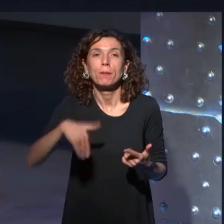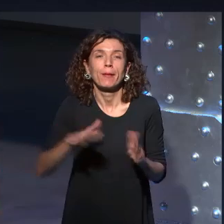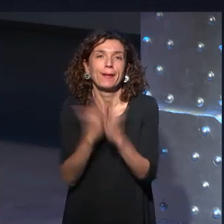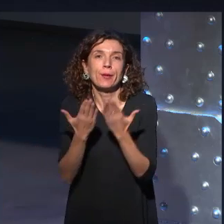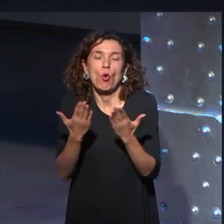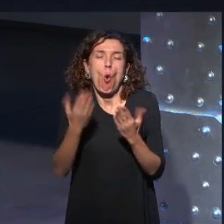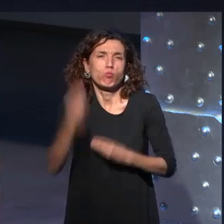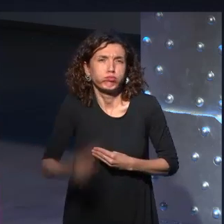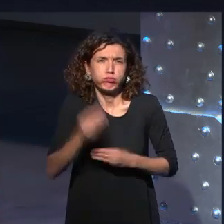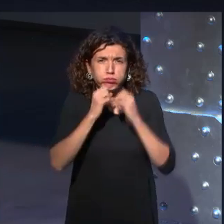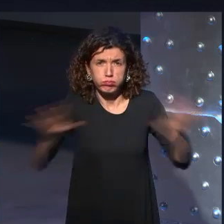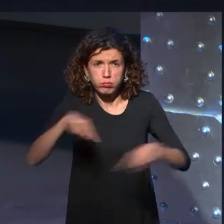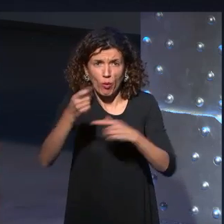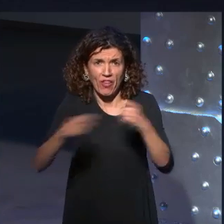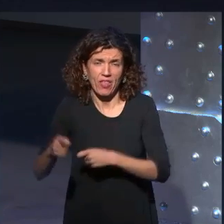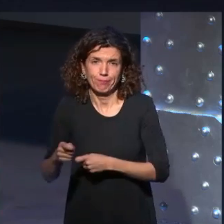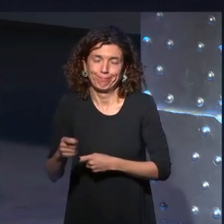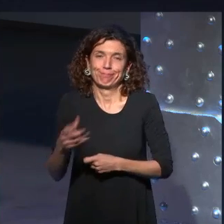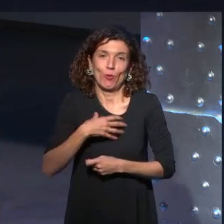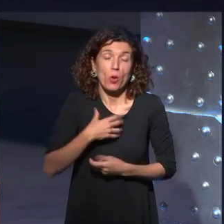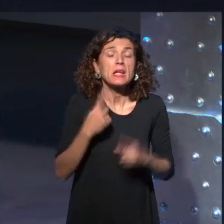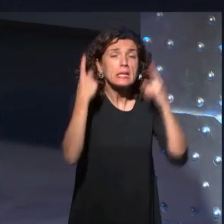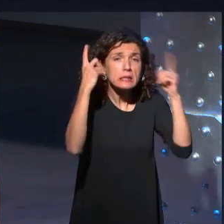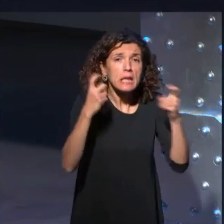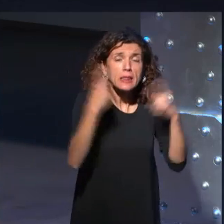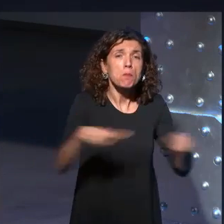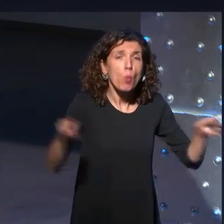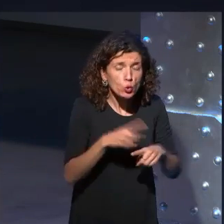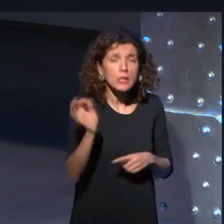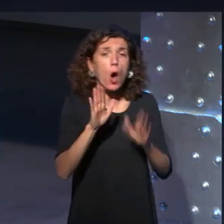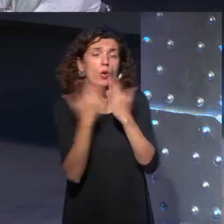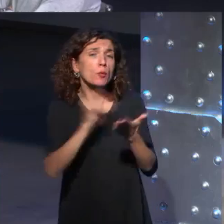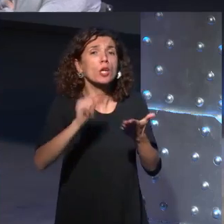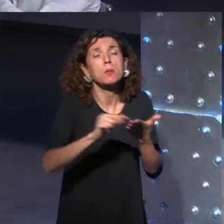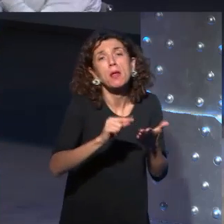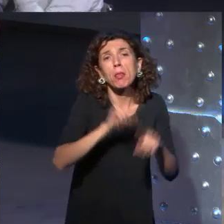Tú no sabes, tú escribes tu música como puedes. La música tiene